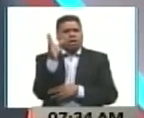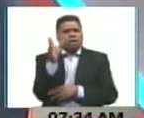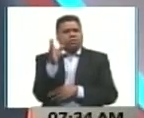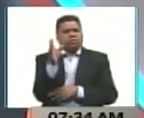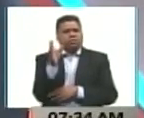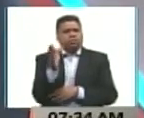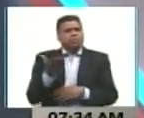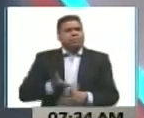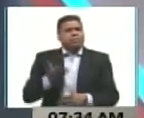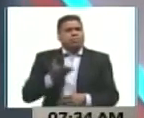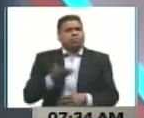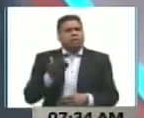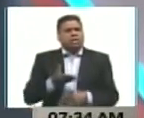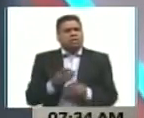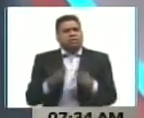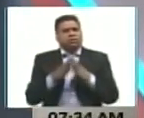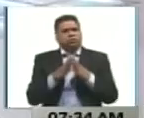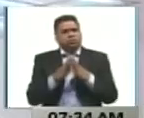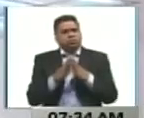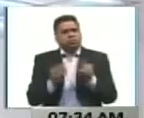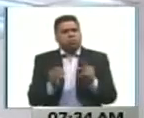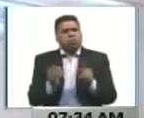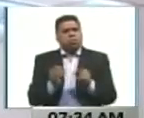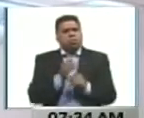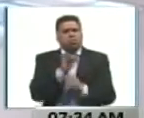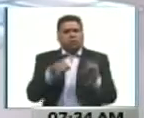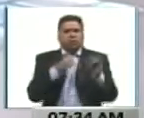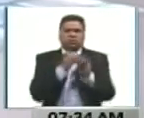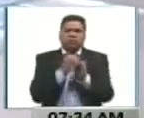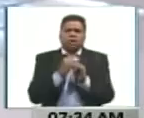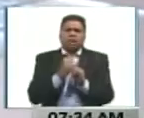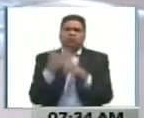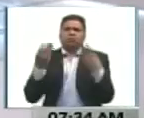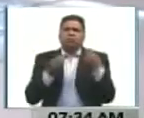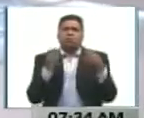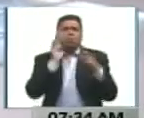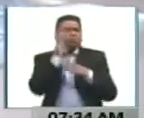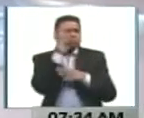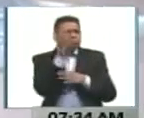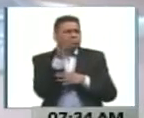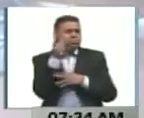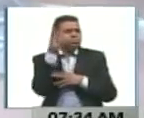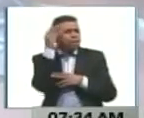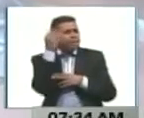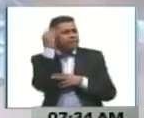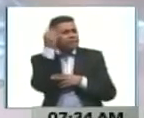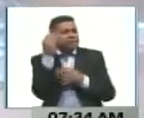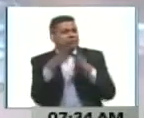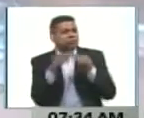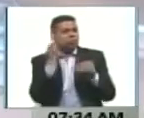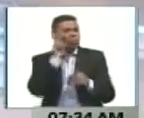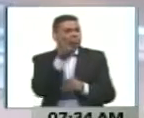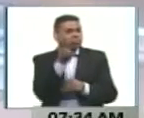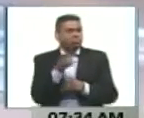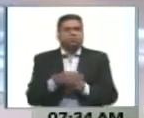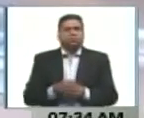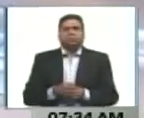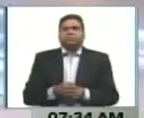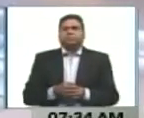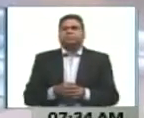reunir, este foro internacional. ¿Cuáles son las expectativas principales, ministro? Buenos días a todos y a todas. Realmente